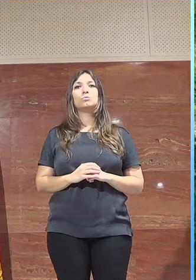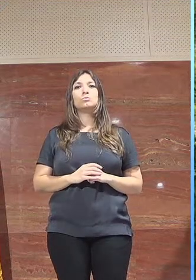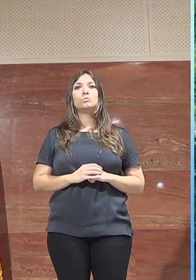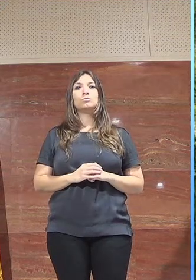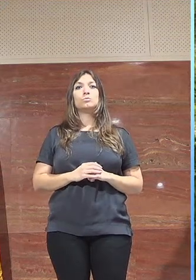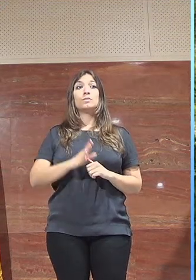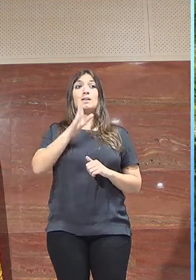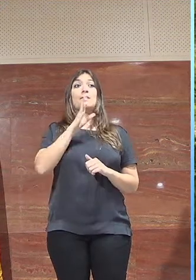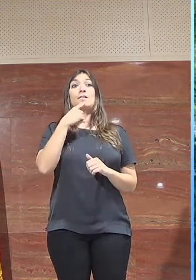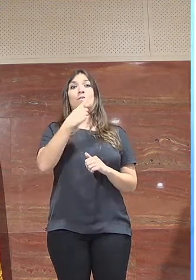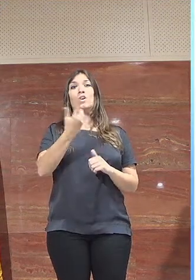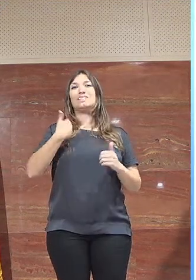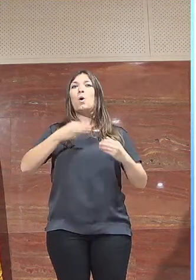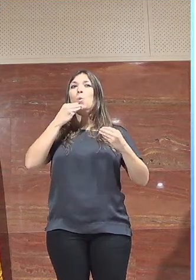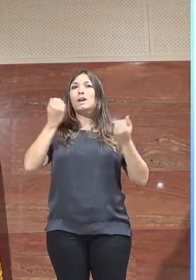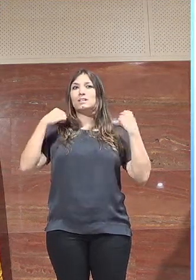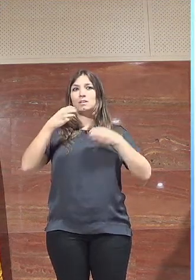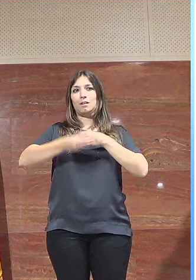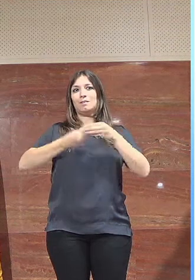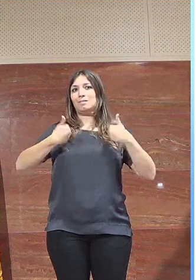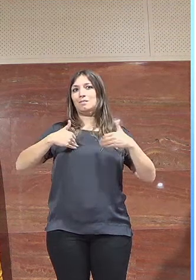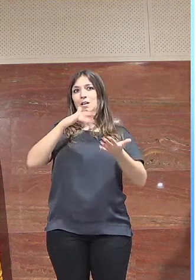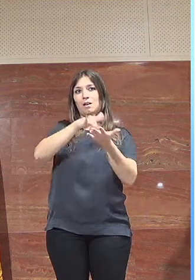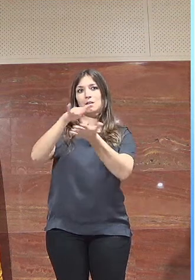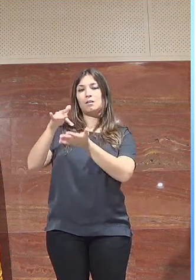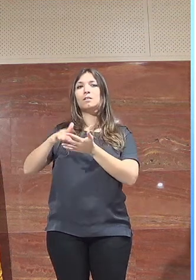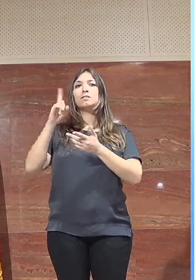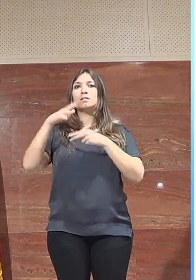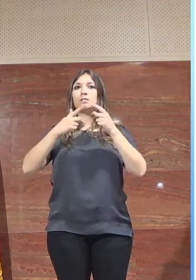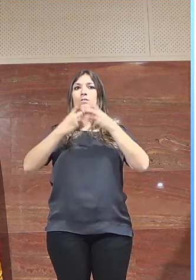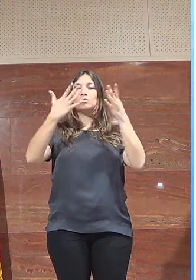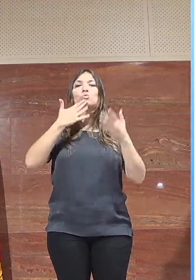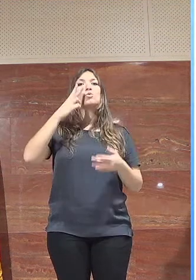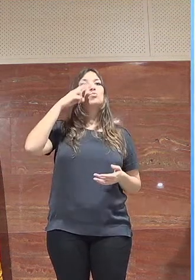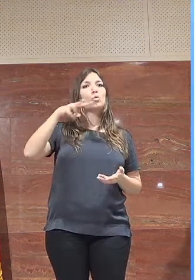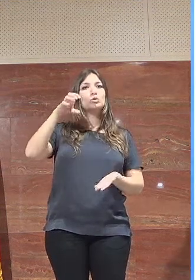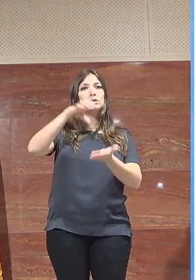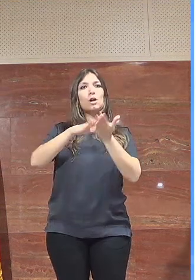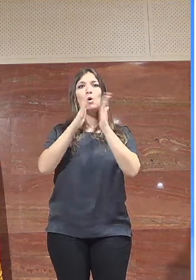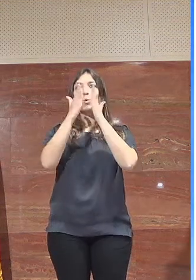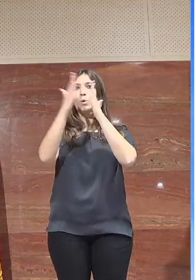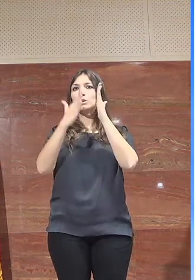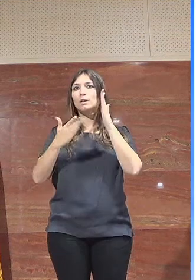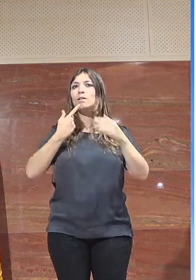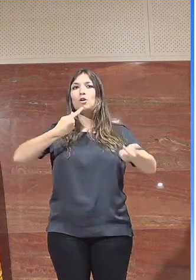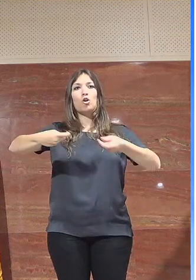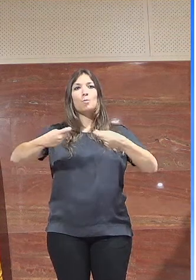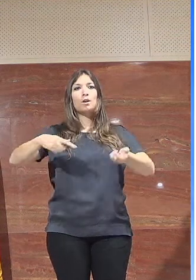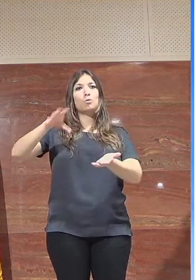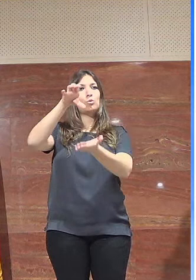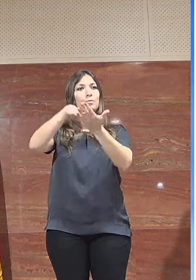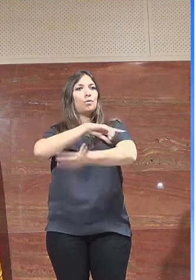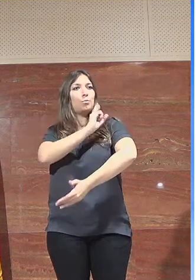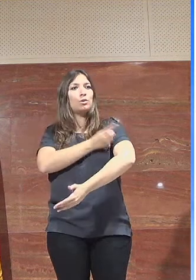Como os he dicho, todo esto son buenas prácticas en ese sentido. Edificación, tanto museos, bibliotecas, comercios, instalaciones